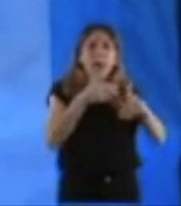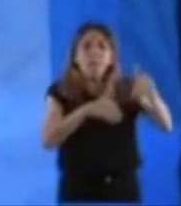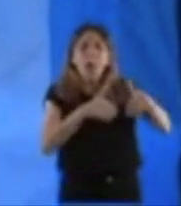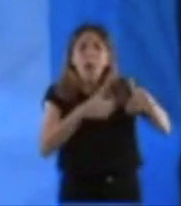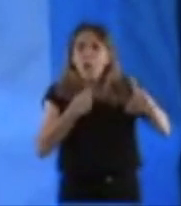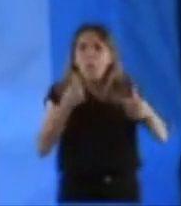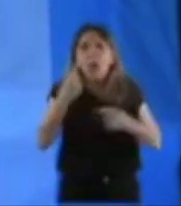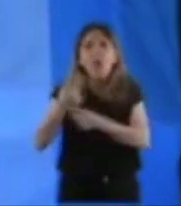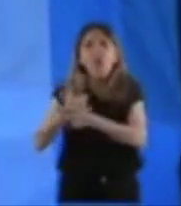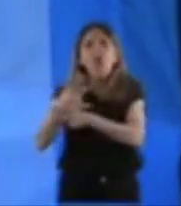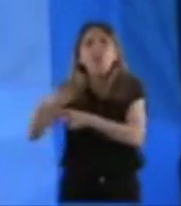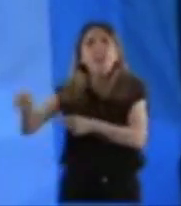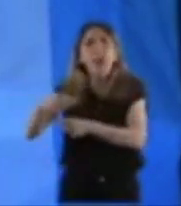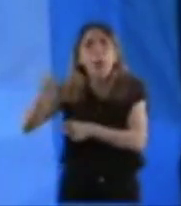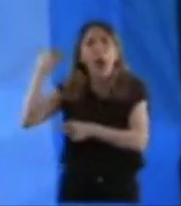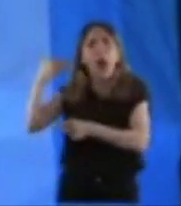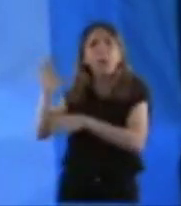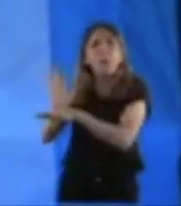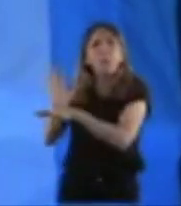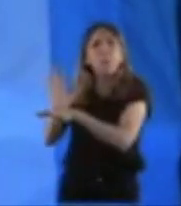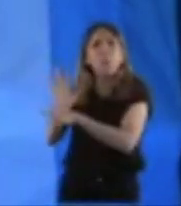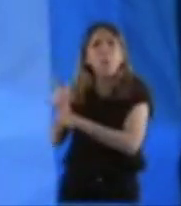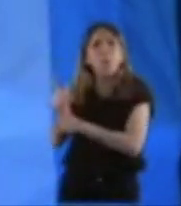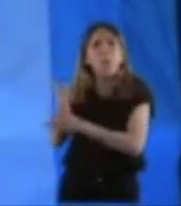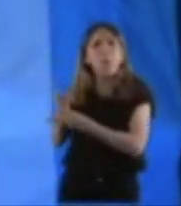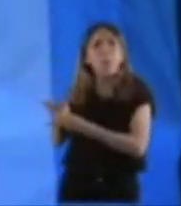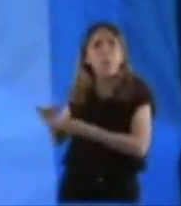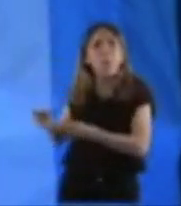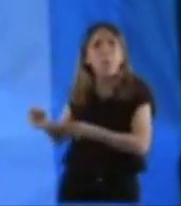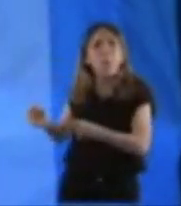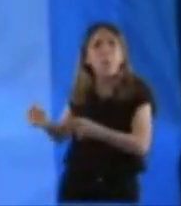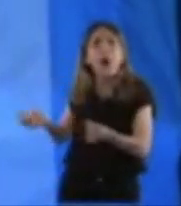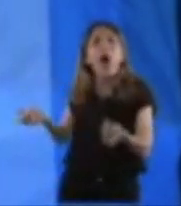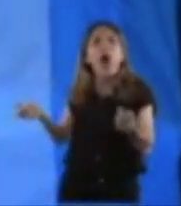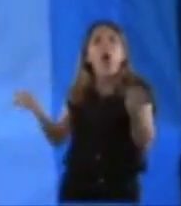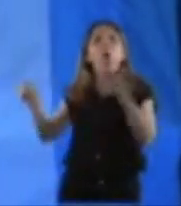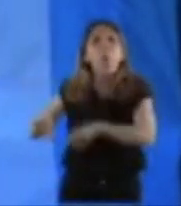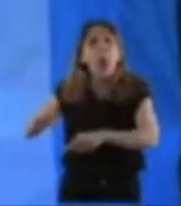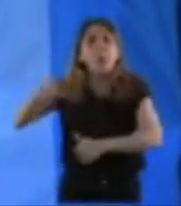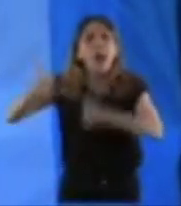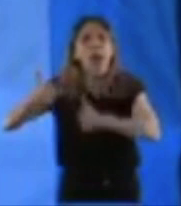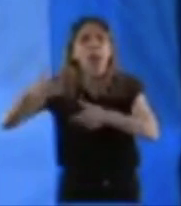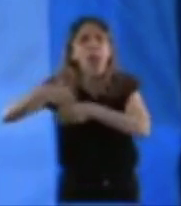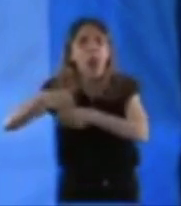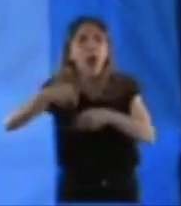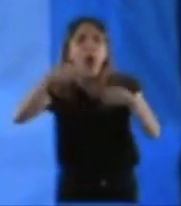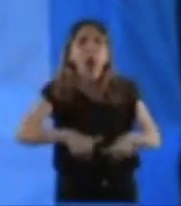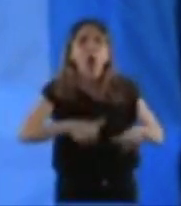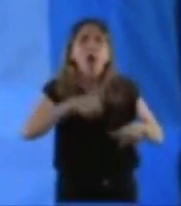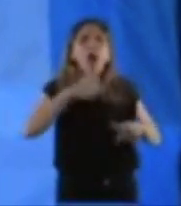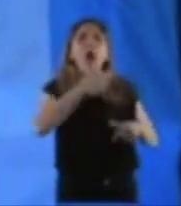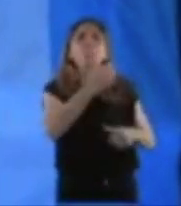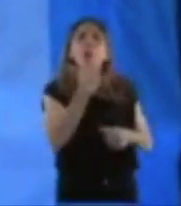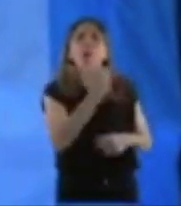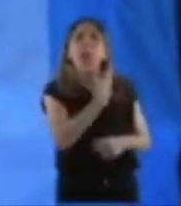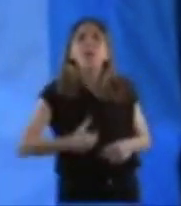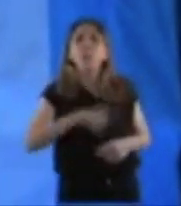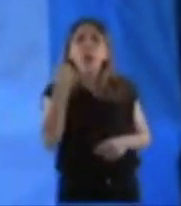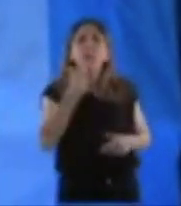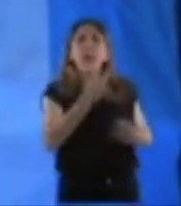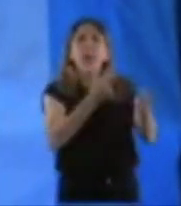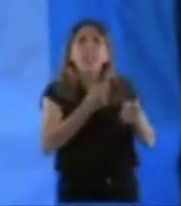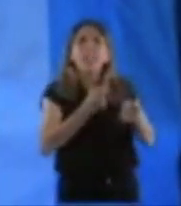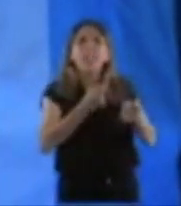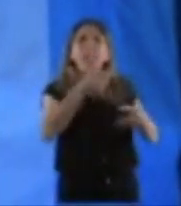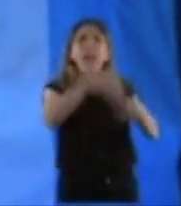encontramos. Así que se pusieron en la lista. A otra que voten lo que necesita el Poder Ejecutivo Nacional. Que